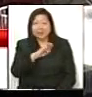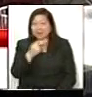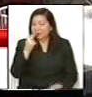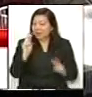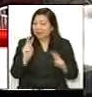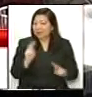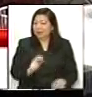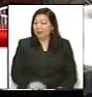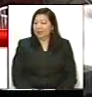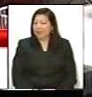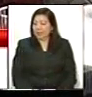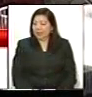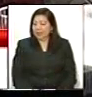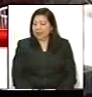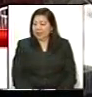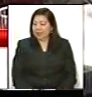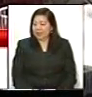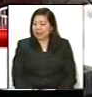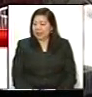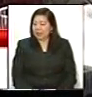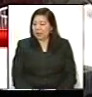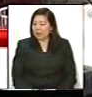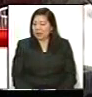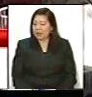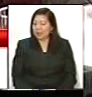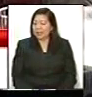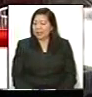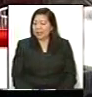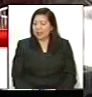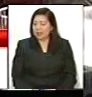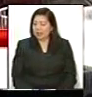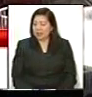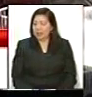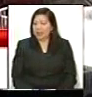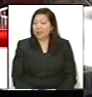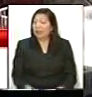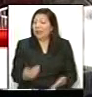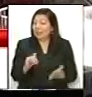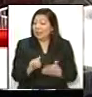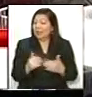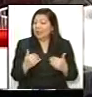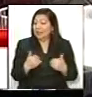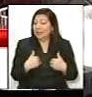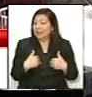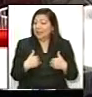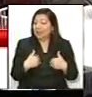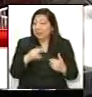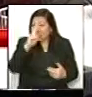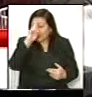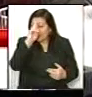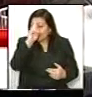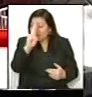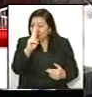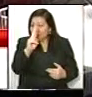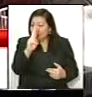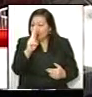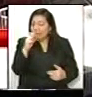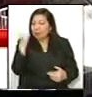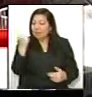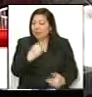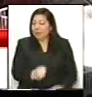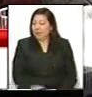hoy en la galería y que nos visitan de una institución educativa, que tiene que haber respeto y autonomía de los